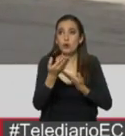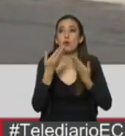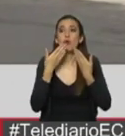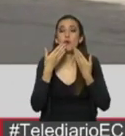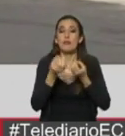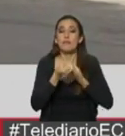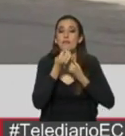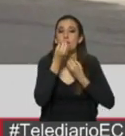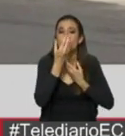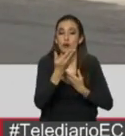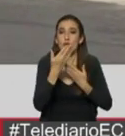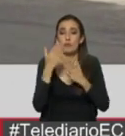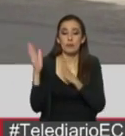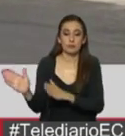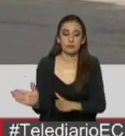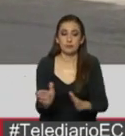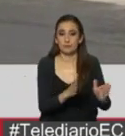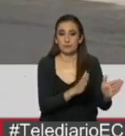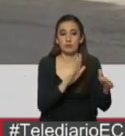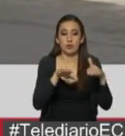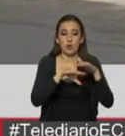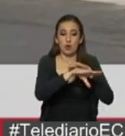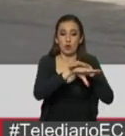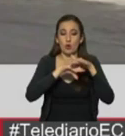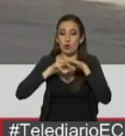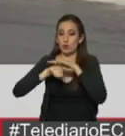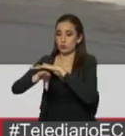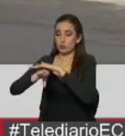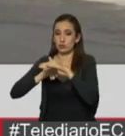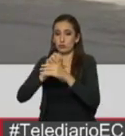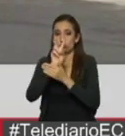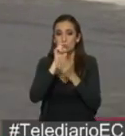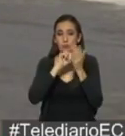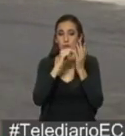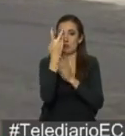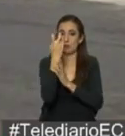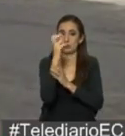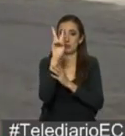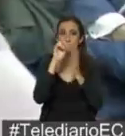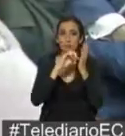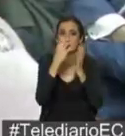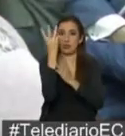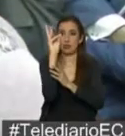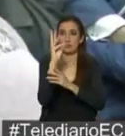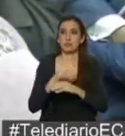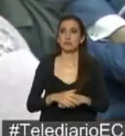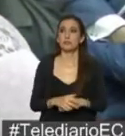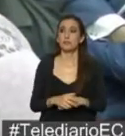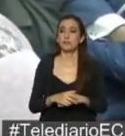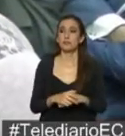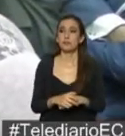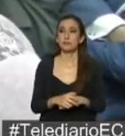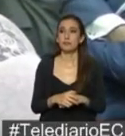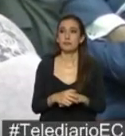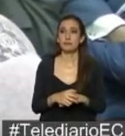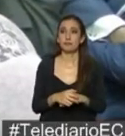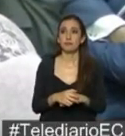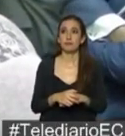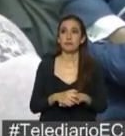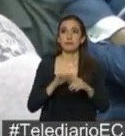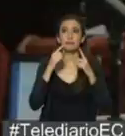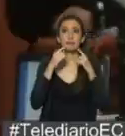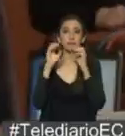el contexto de este caso Sobornos 2012-2016. Veamos. La autoría mediata por dominio